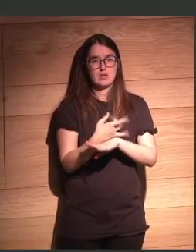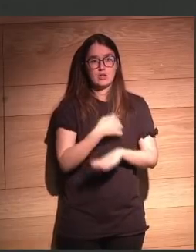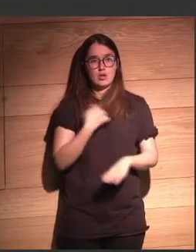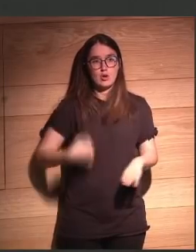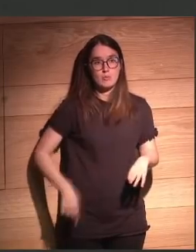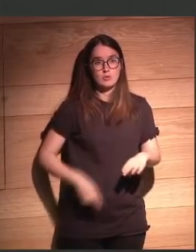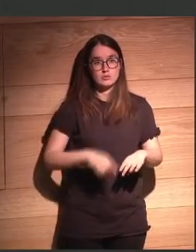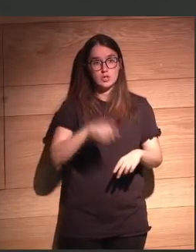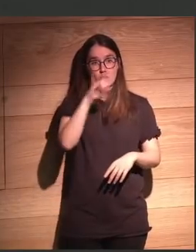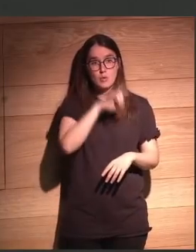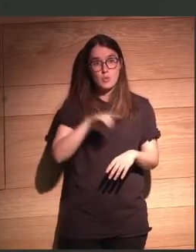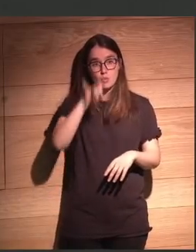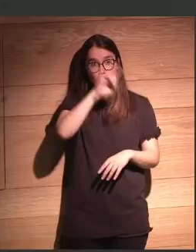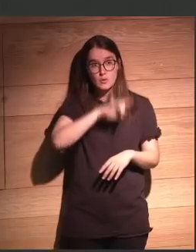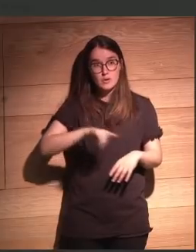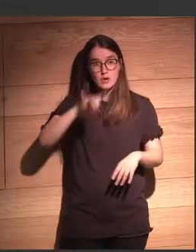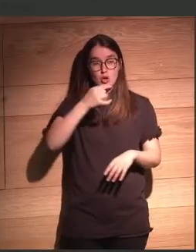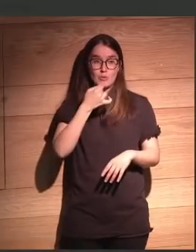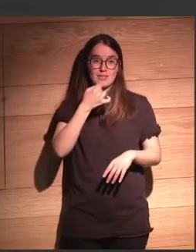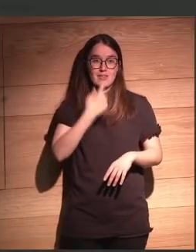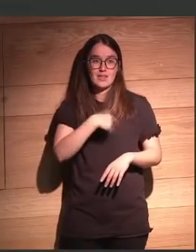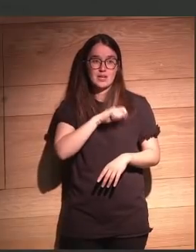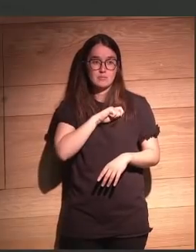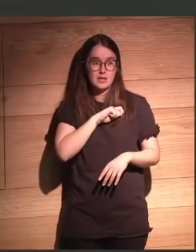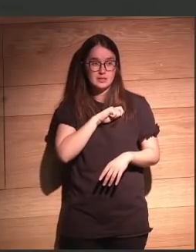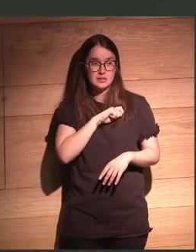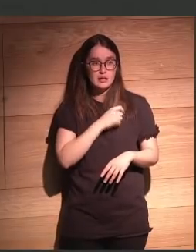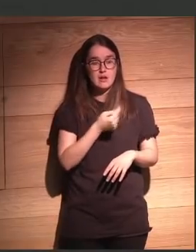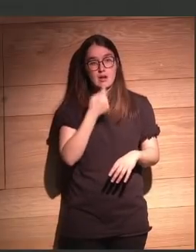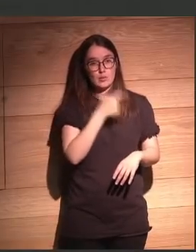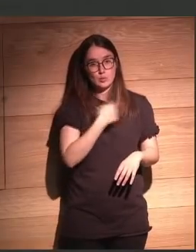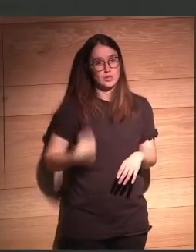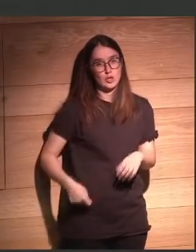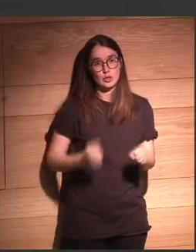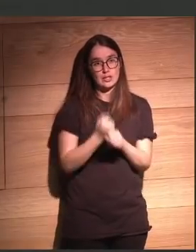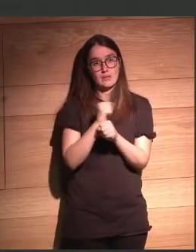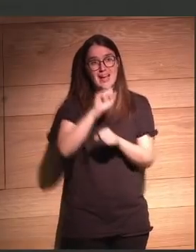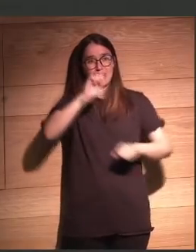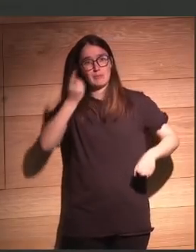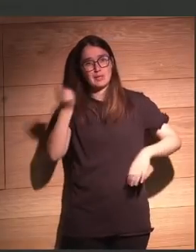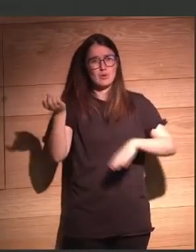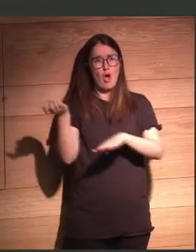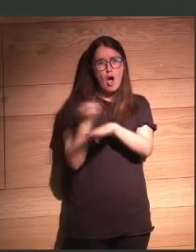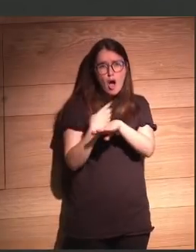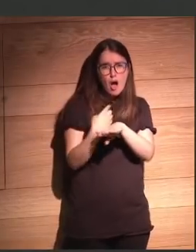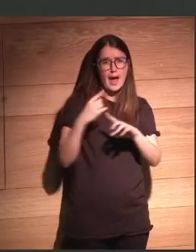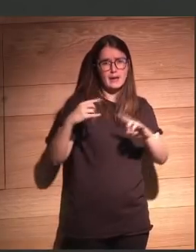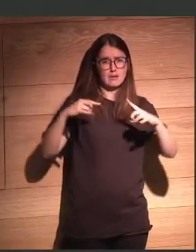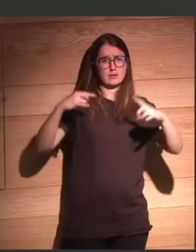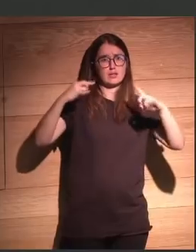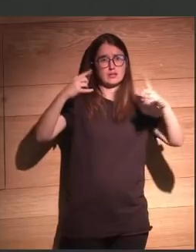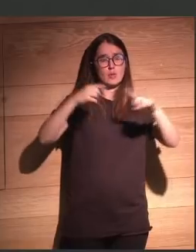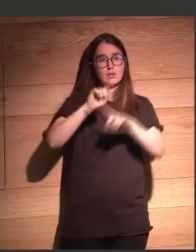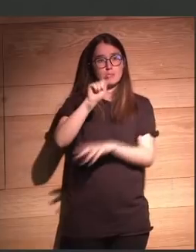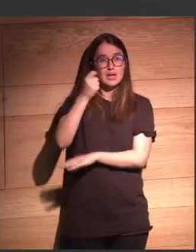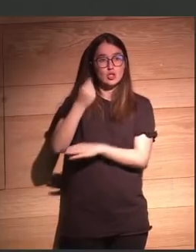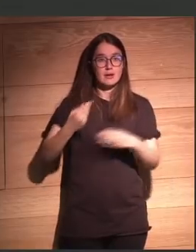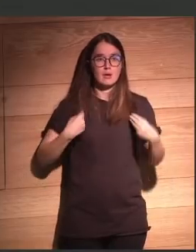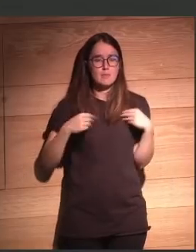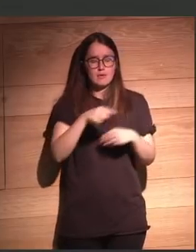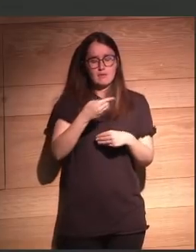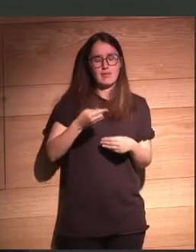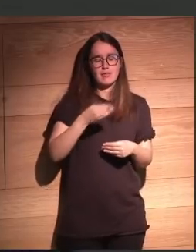como un negro, como decimos en España, no trabaja nadie más que un chino, y venga a hacer horas extras y horas extras para conseguir la vivienda